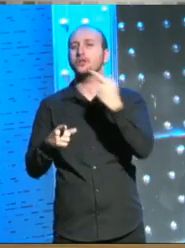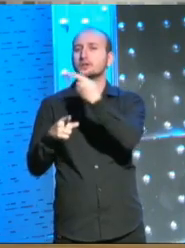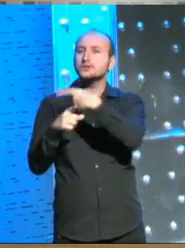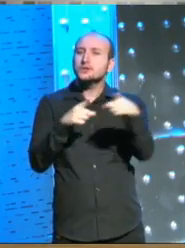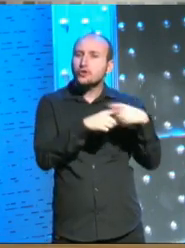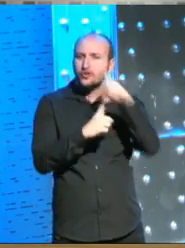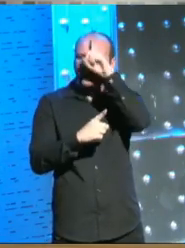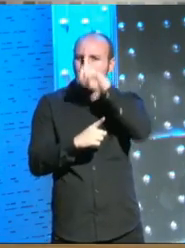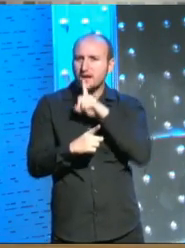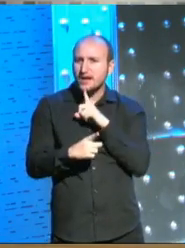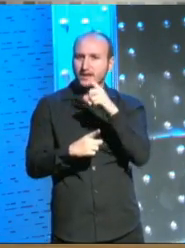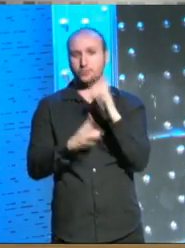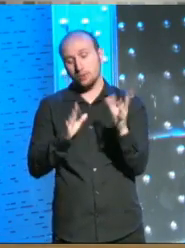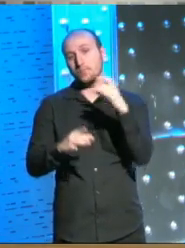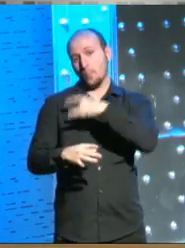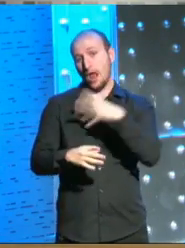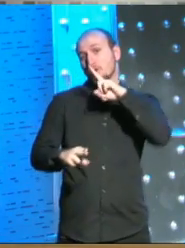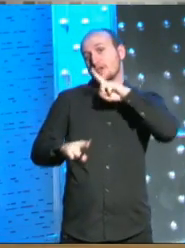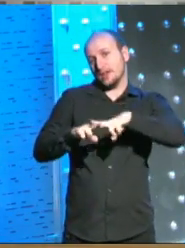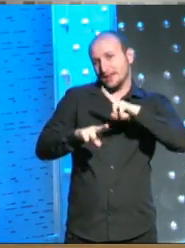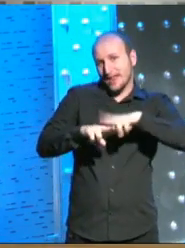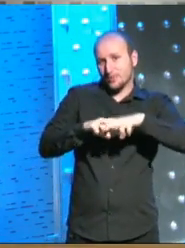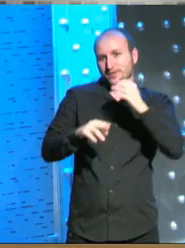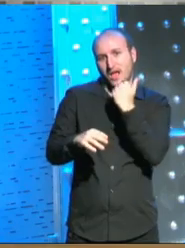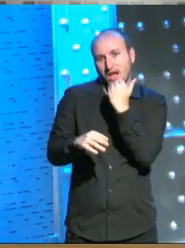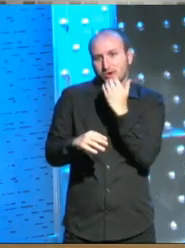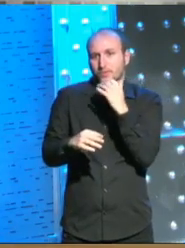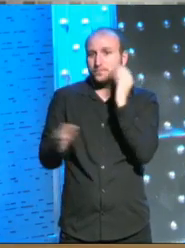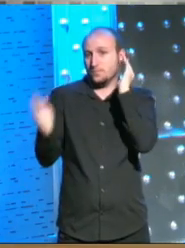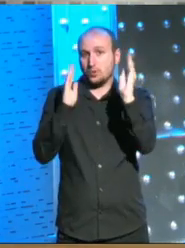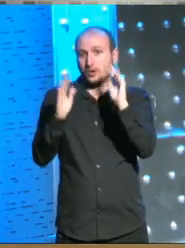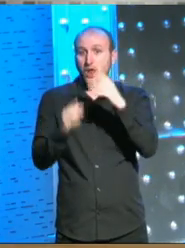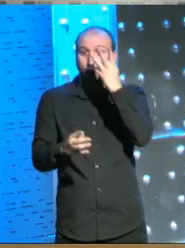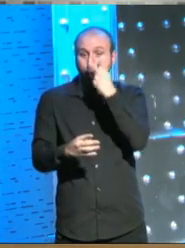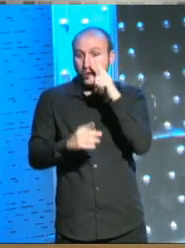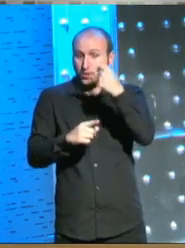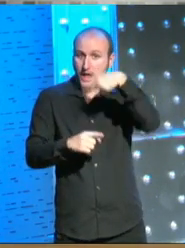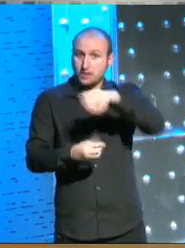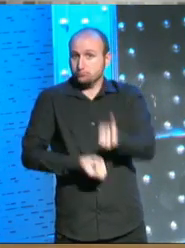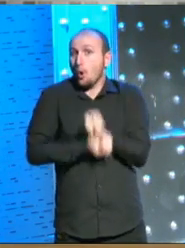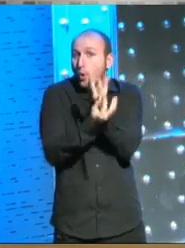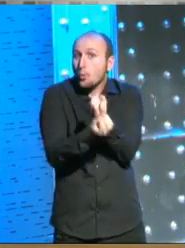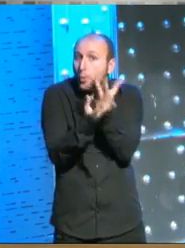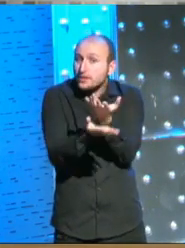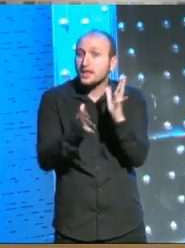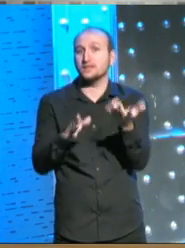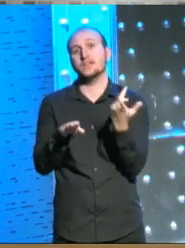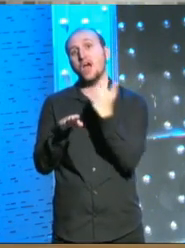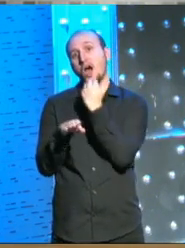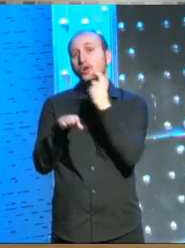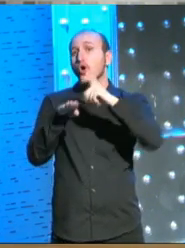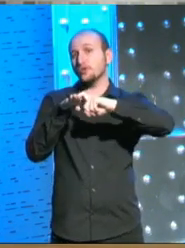las imágenes, que era en blanco y negro, pero fue objeto de alucinación, y en su crónica habla del color de las imágenes, porque bueno, un caso típico